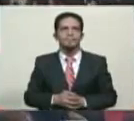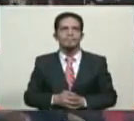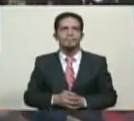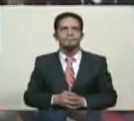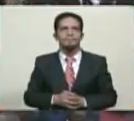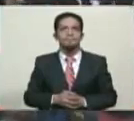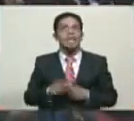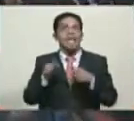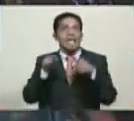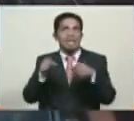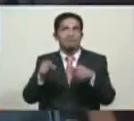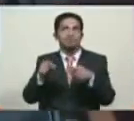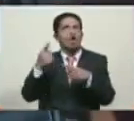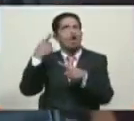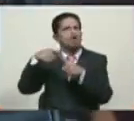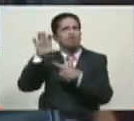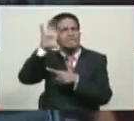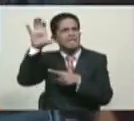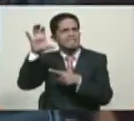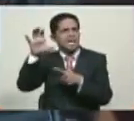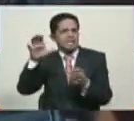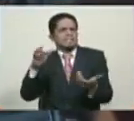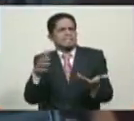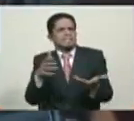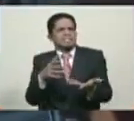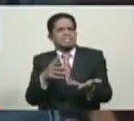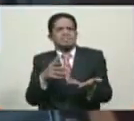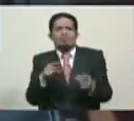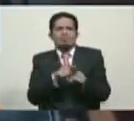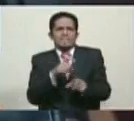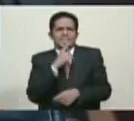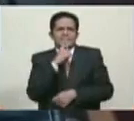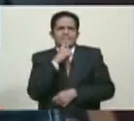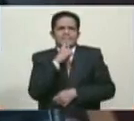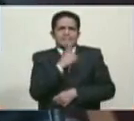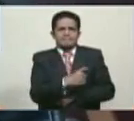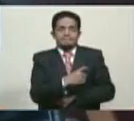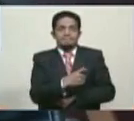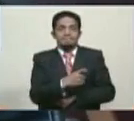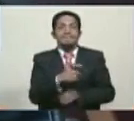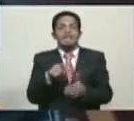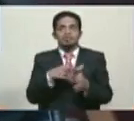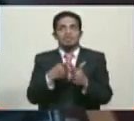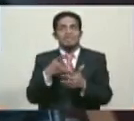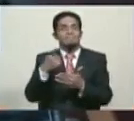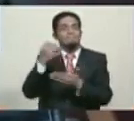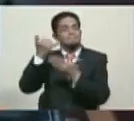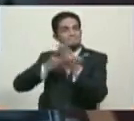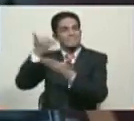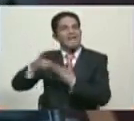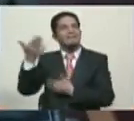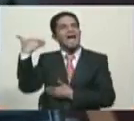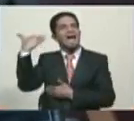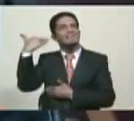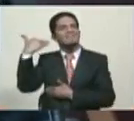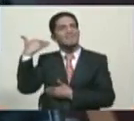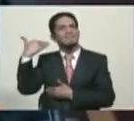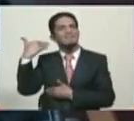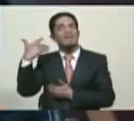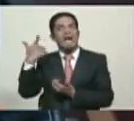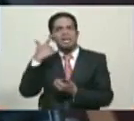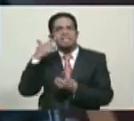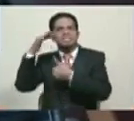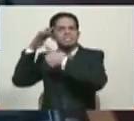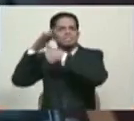Eso no lo perdonan. Y hoy el odio imperial, en su frustrado plan Andes 2020, nos ataca a nuestros ciudadanos que, inducidos